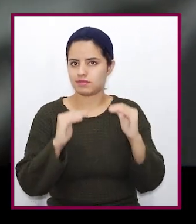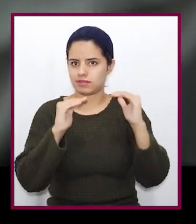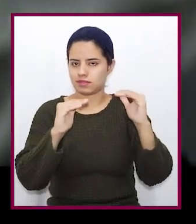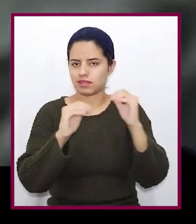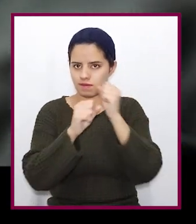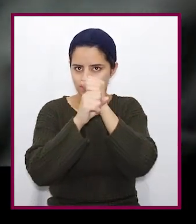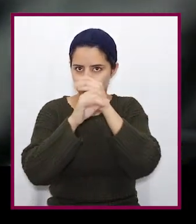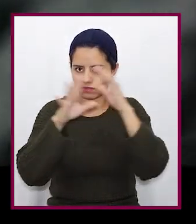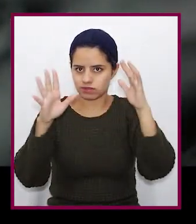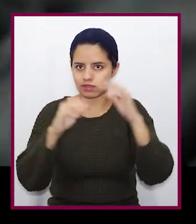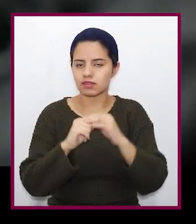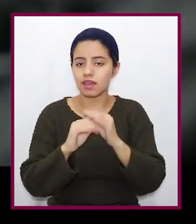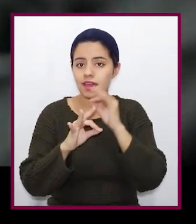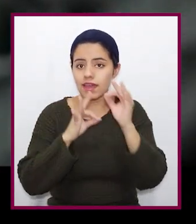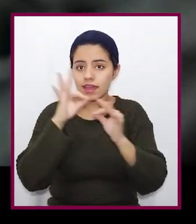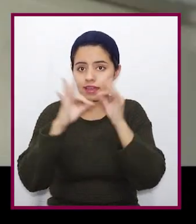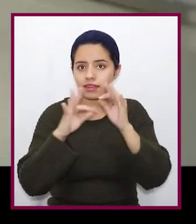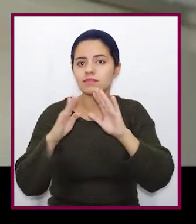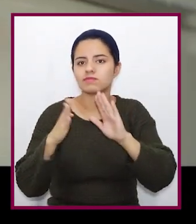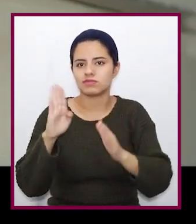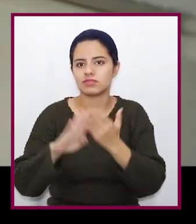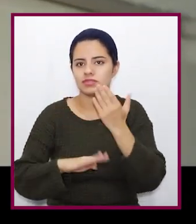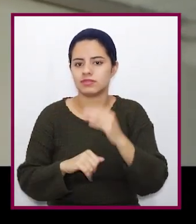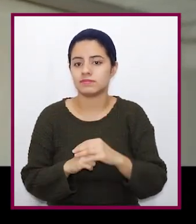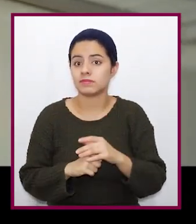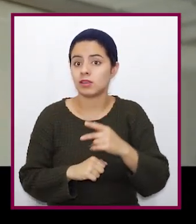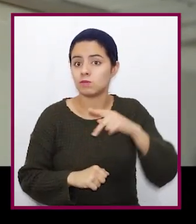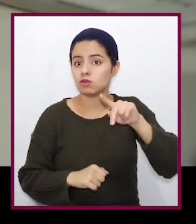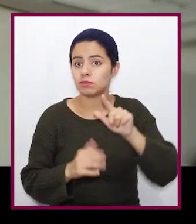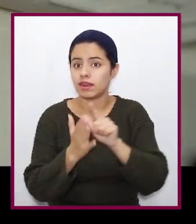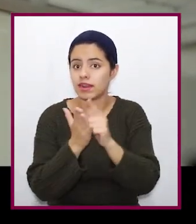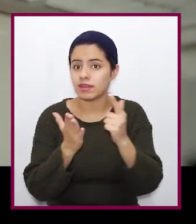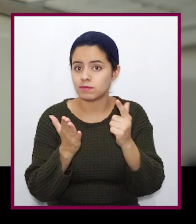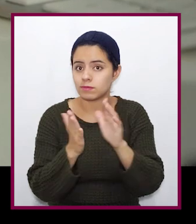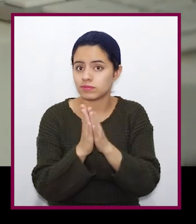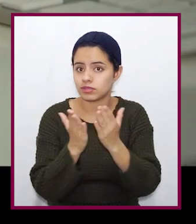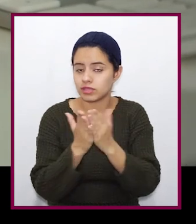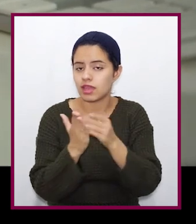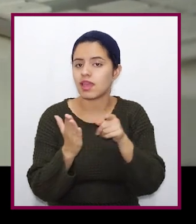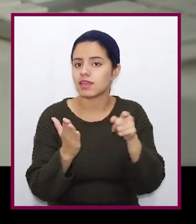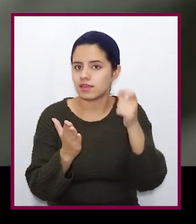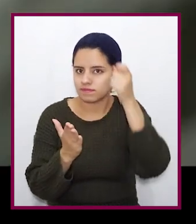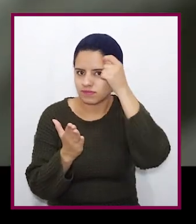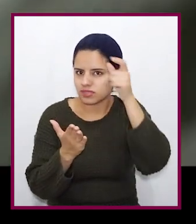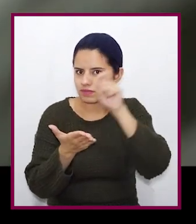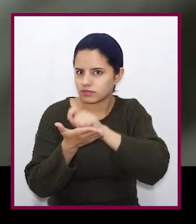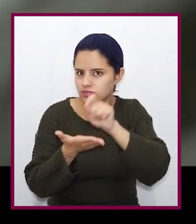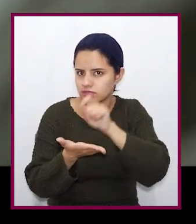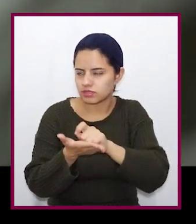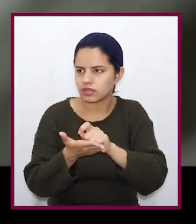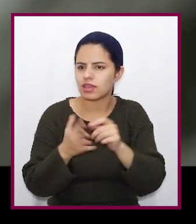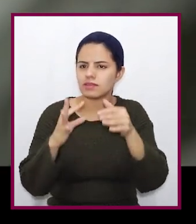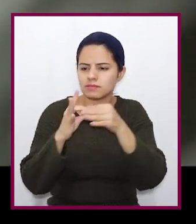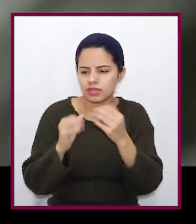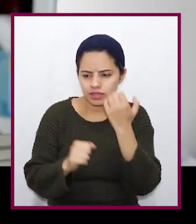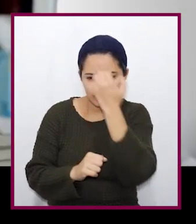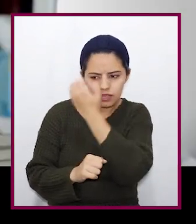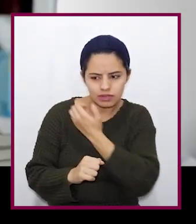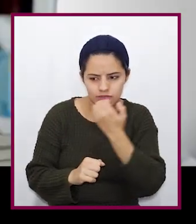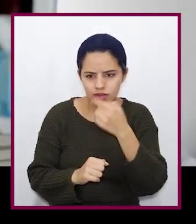de la publicidad a nivel mundial. En su libro, la autora analiza el fenómeno de los linchamientos